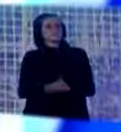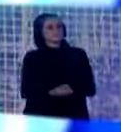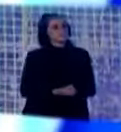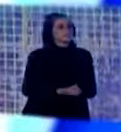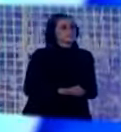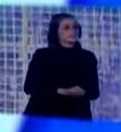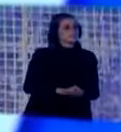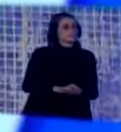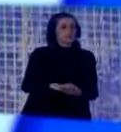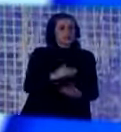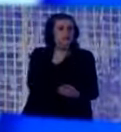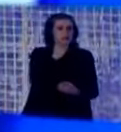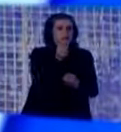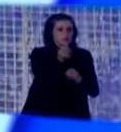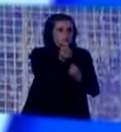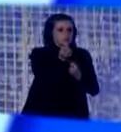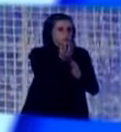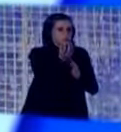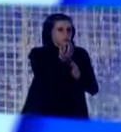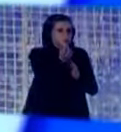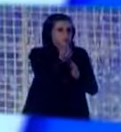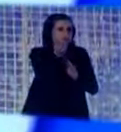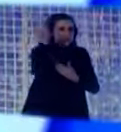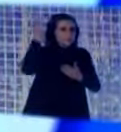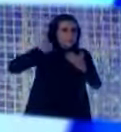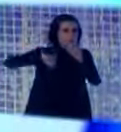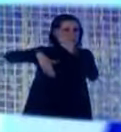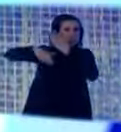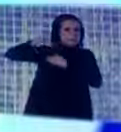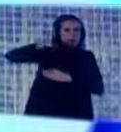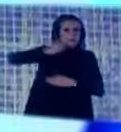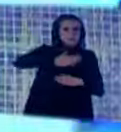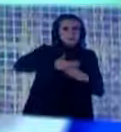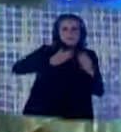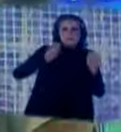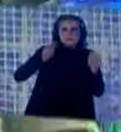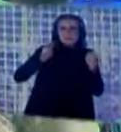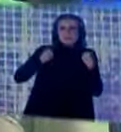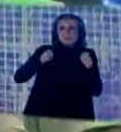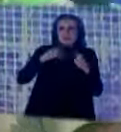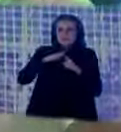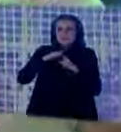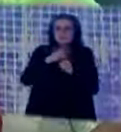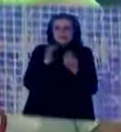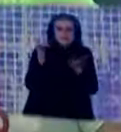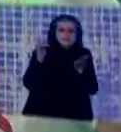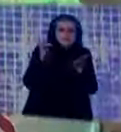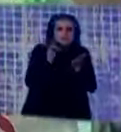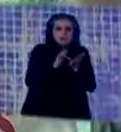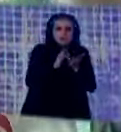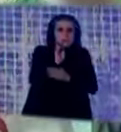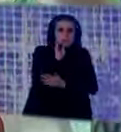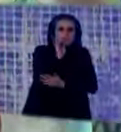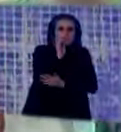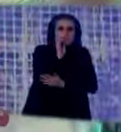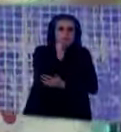mal contar una cosa que hace tiempo en mi vida sucedió